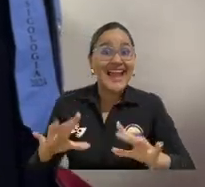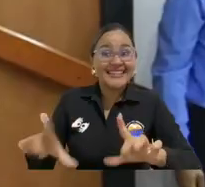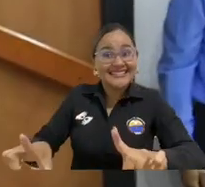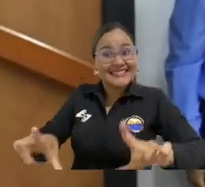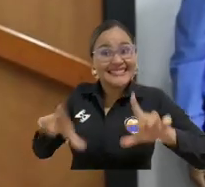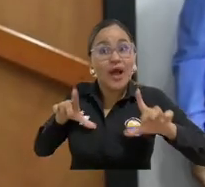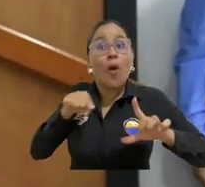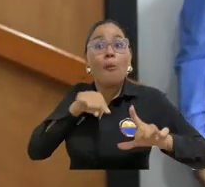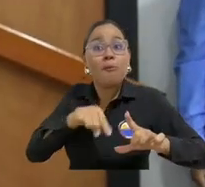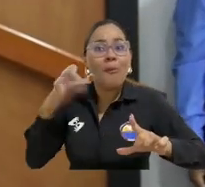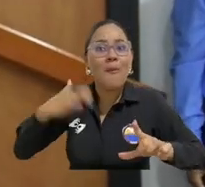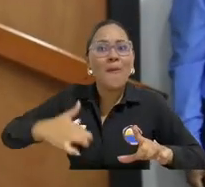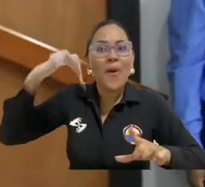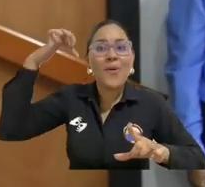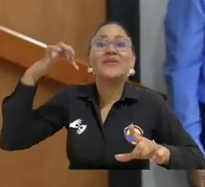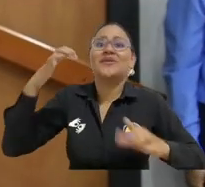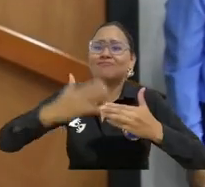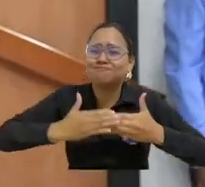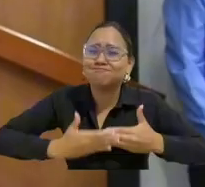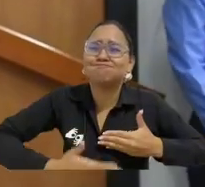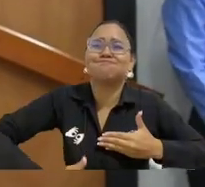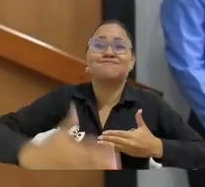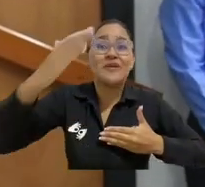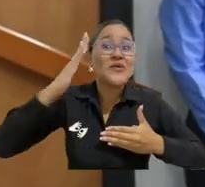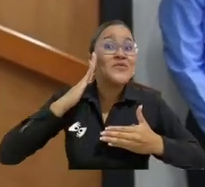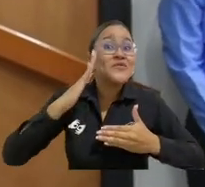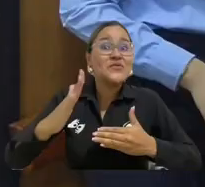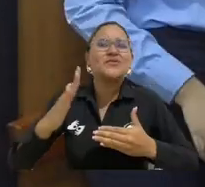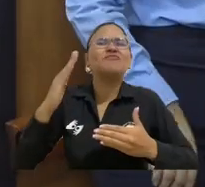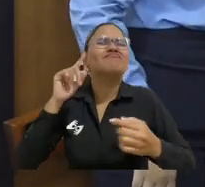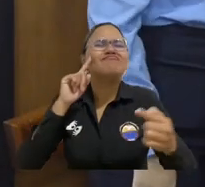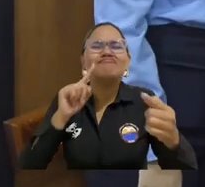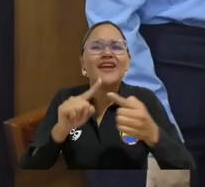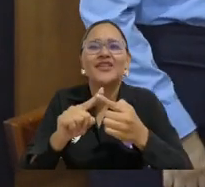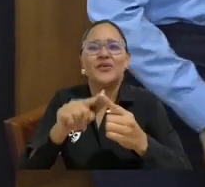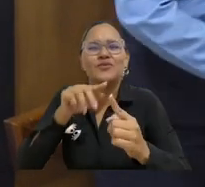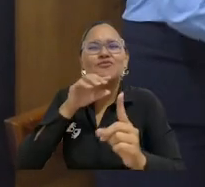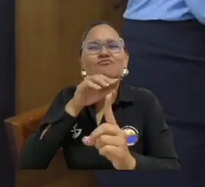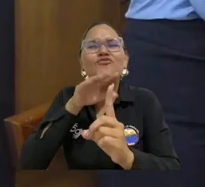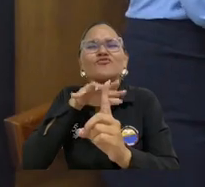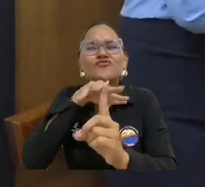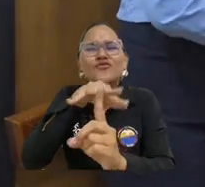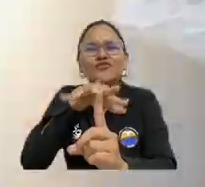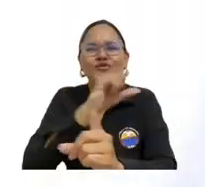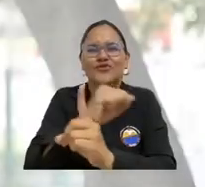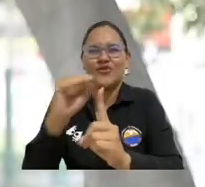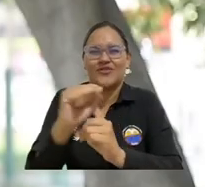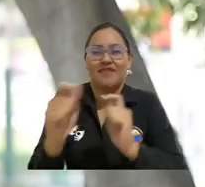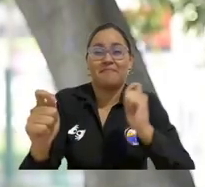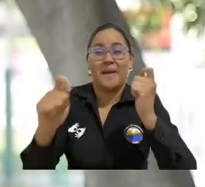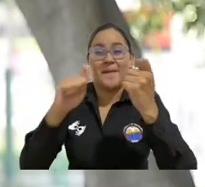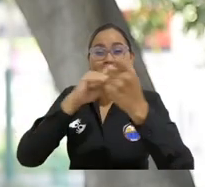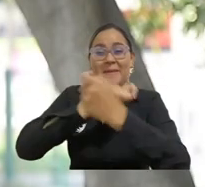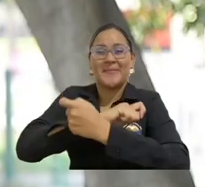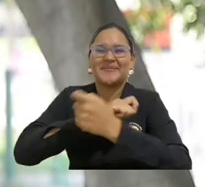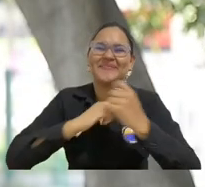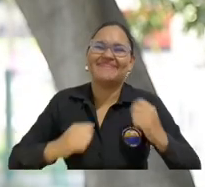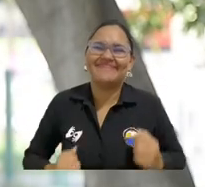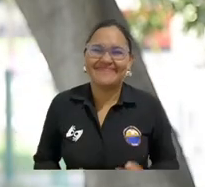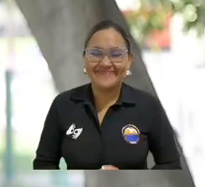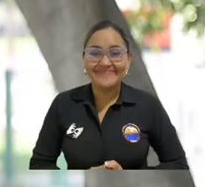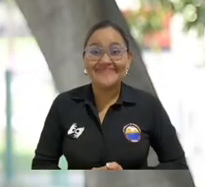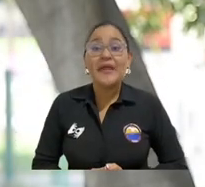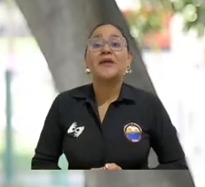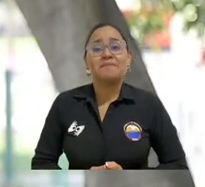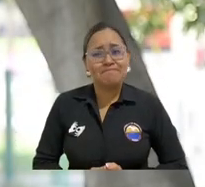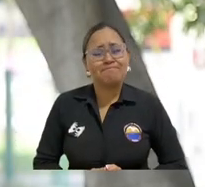los acredita como profesionales y marca el inicio de un futuro con miras a la transformación de la sociedad. La calidad de ser humano que siento